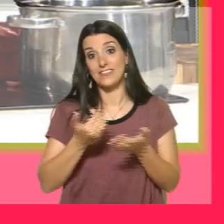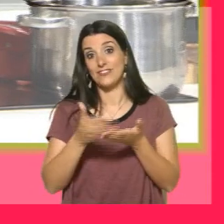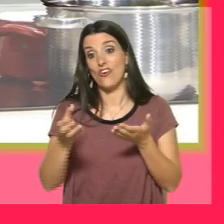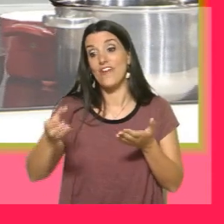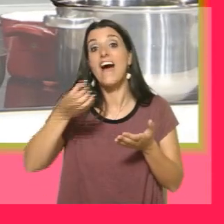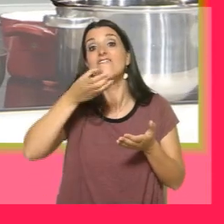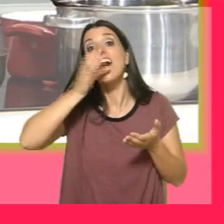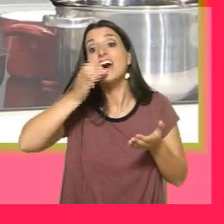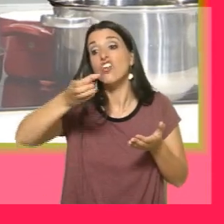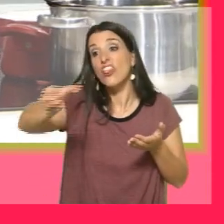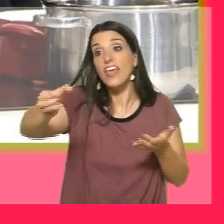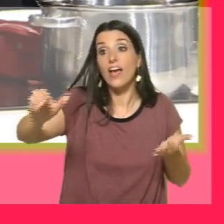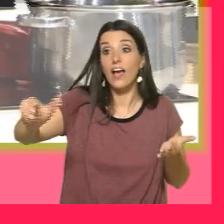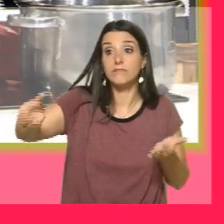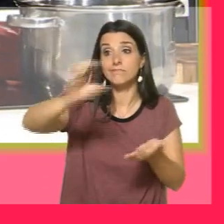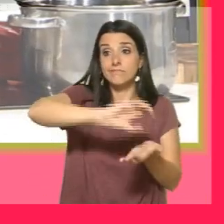par de años en la puerta de la heladera.